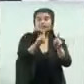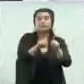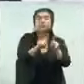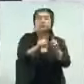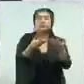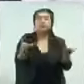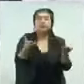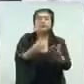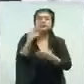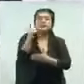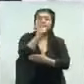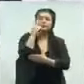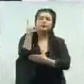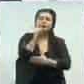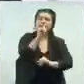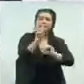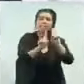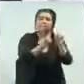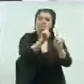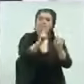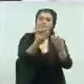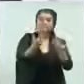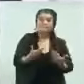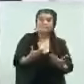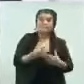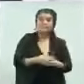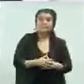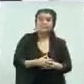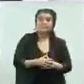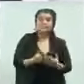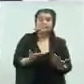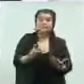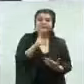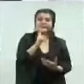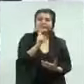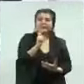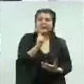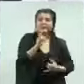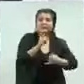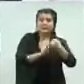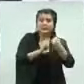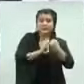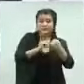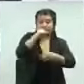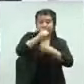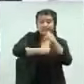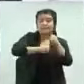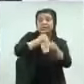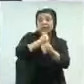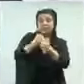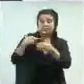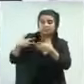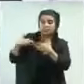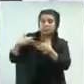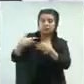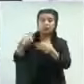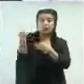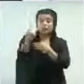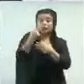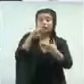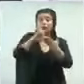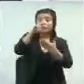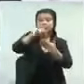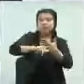a, valdría la pena preguntarnos si no será más importante que terminen en este año que viene todos los proyectos que